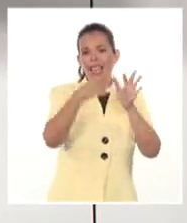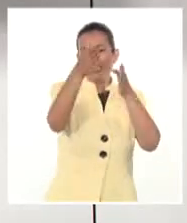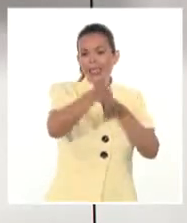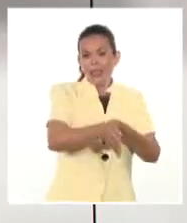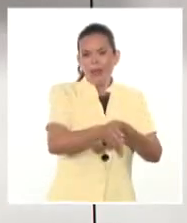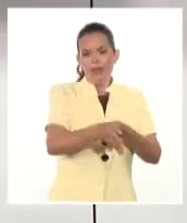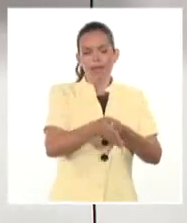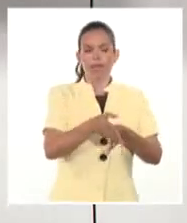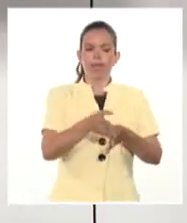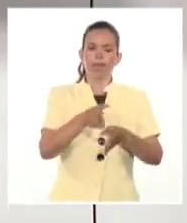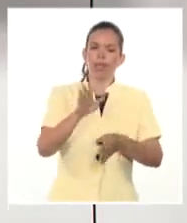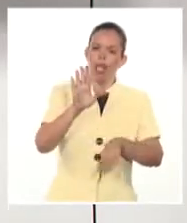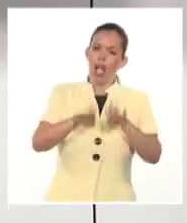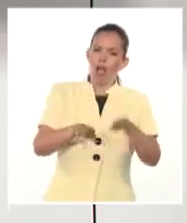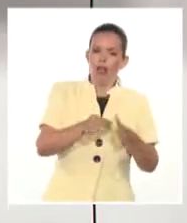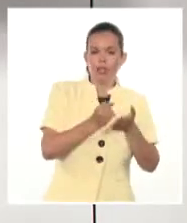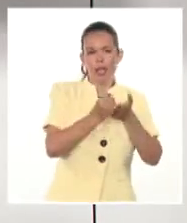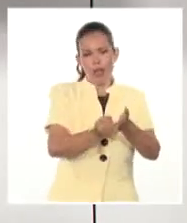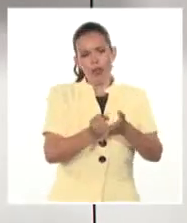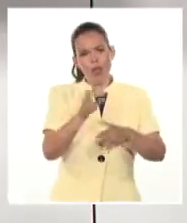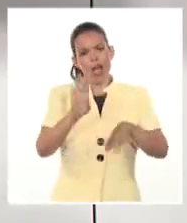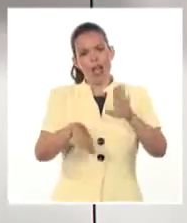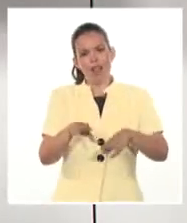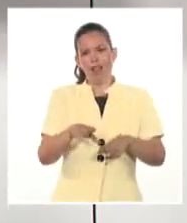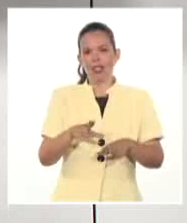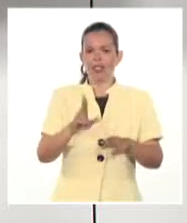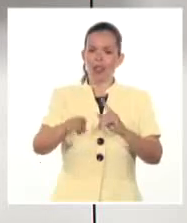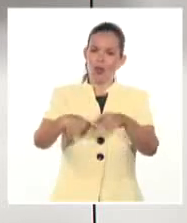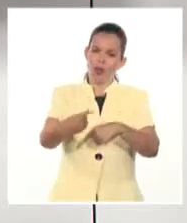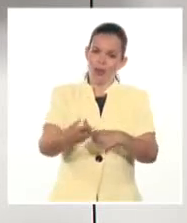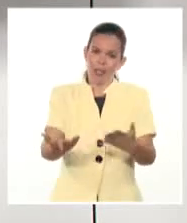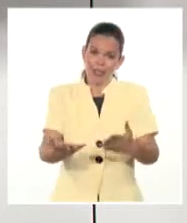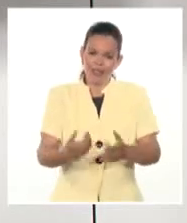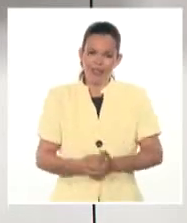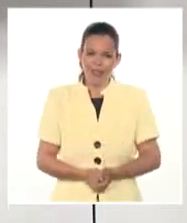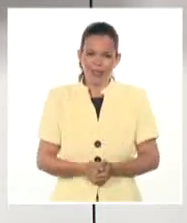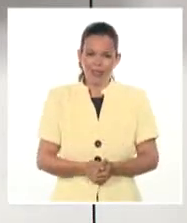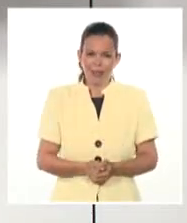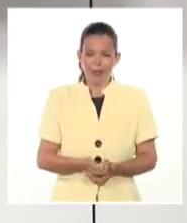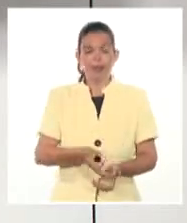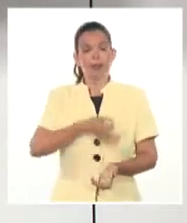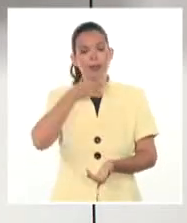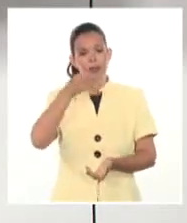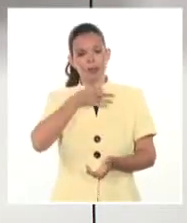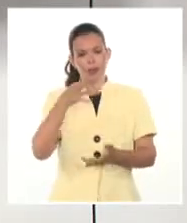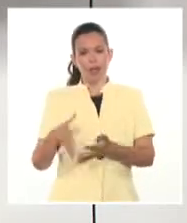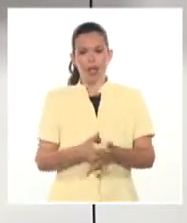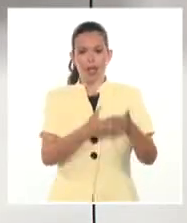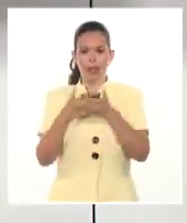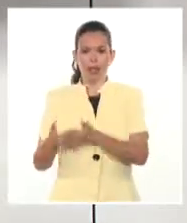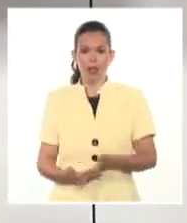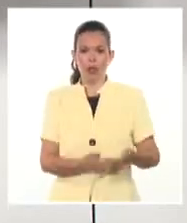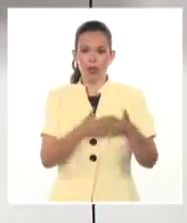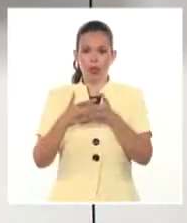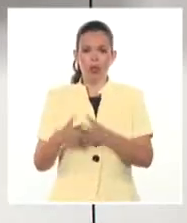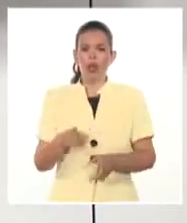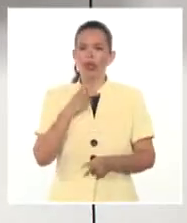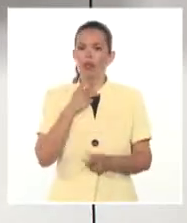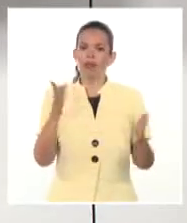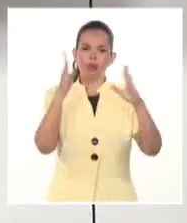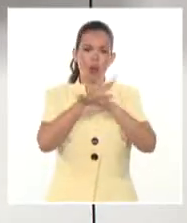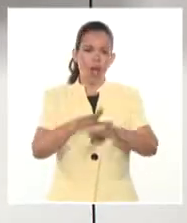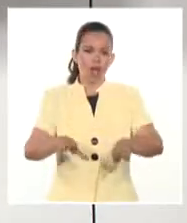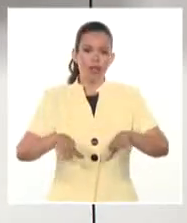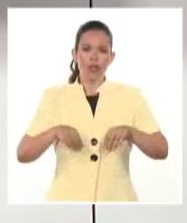legal? ¿Y será amparado en tal refrán que Estados Unidos rechazó en su momento cualquier intento de Castillo en Perú de impedir